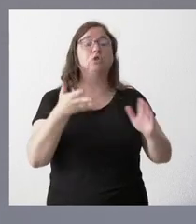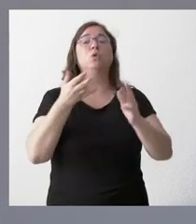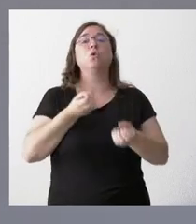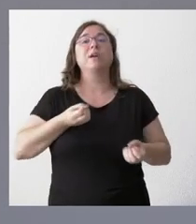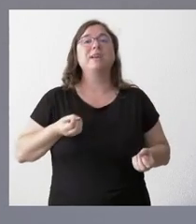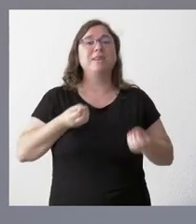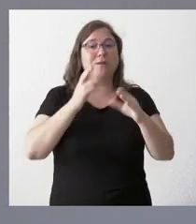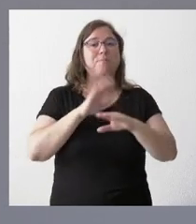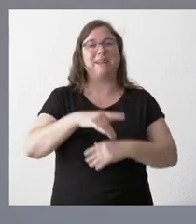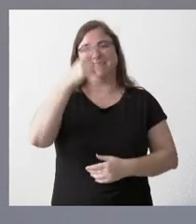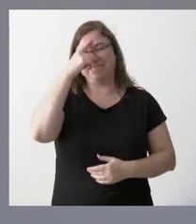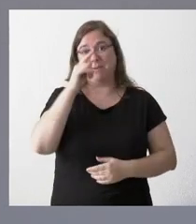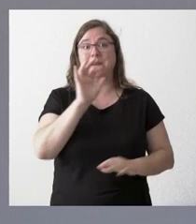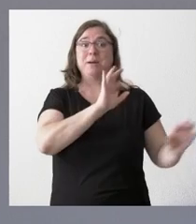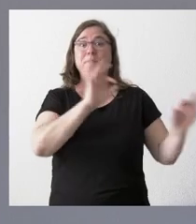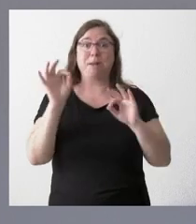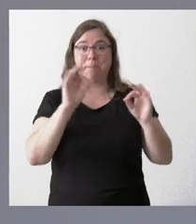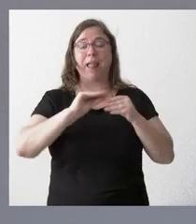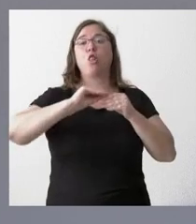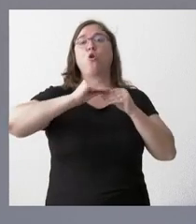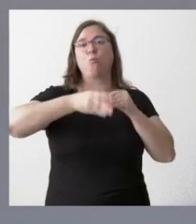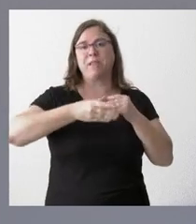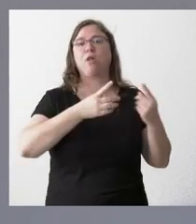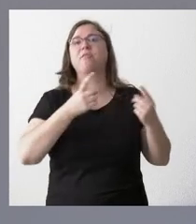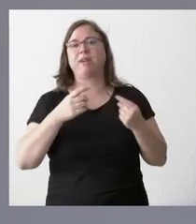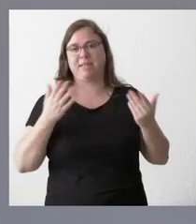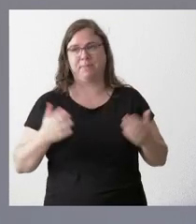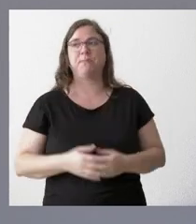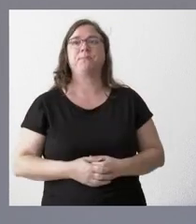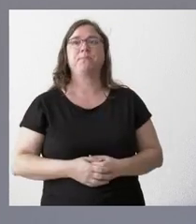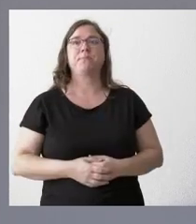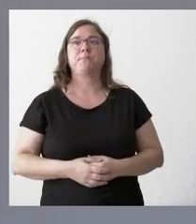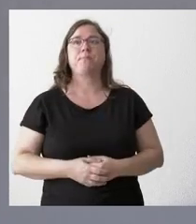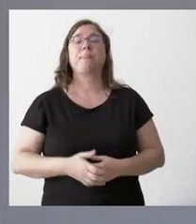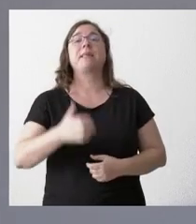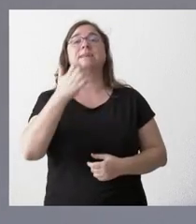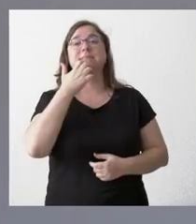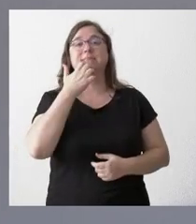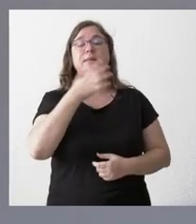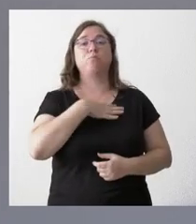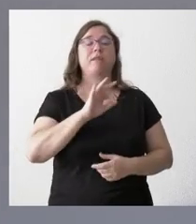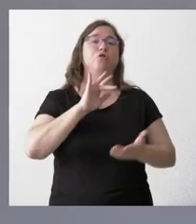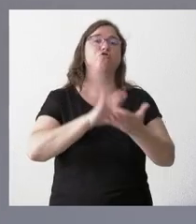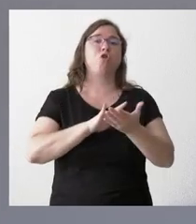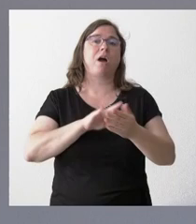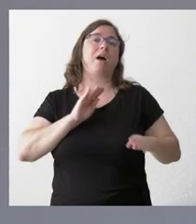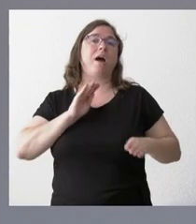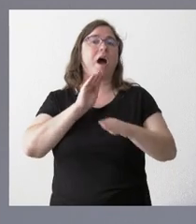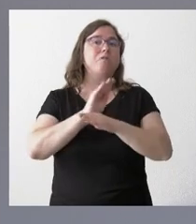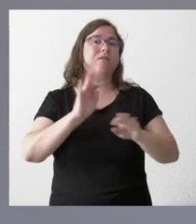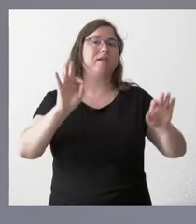los posibles beneficiarios vayan ya preparando los papeles y la documentación, en la medida en que si va a haber ayudas para